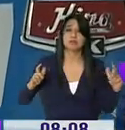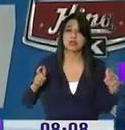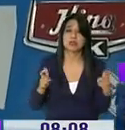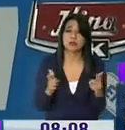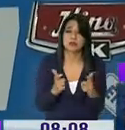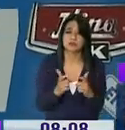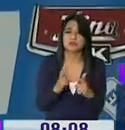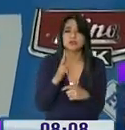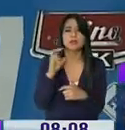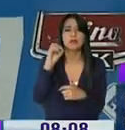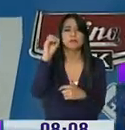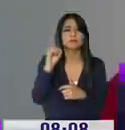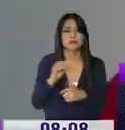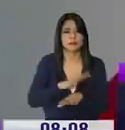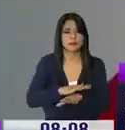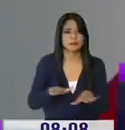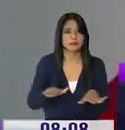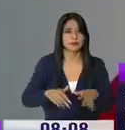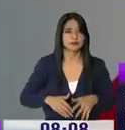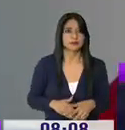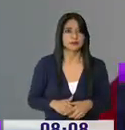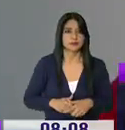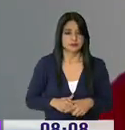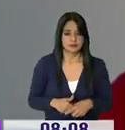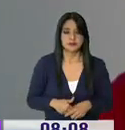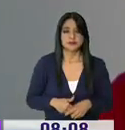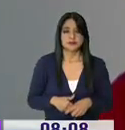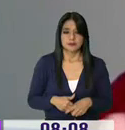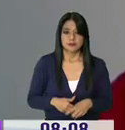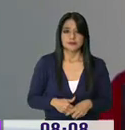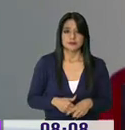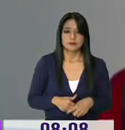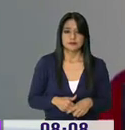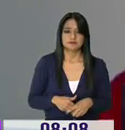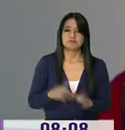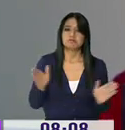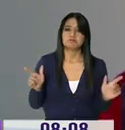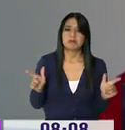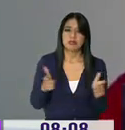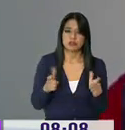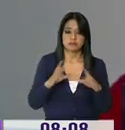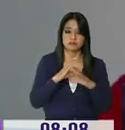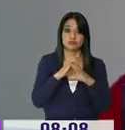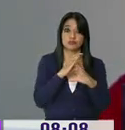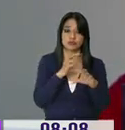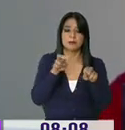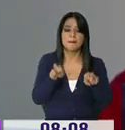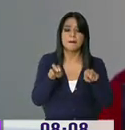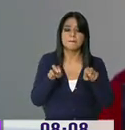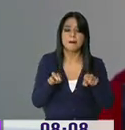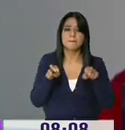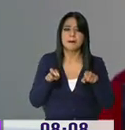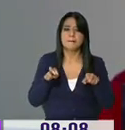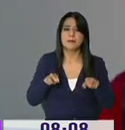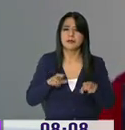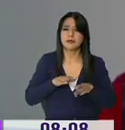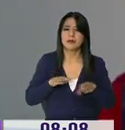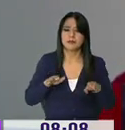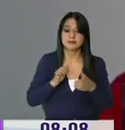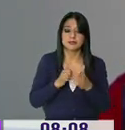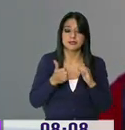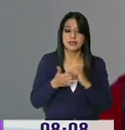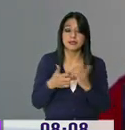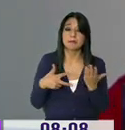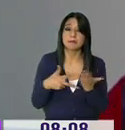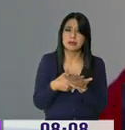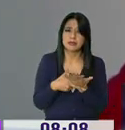del 30%. Definitivamente, con una menor ocupación del transporte público, cada uno de los pasajes